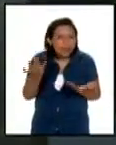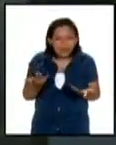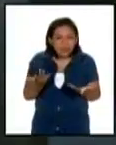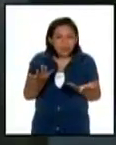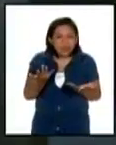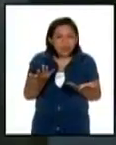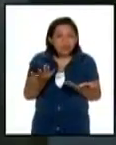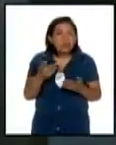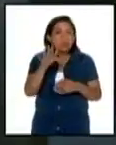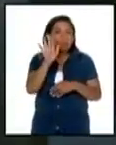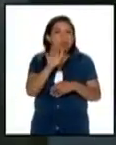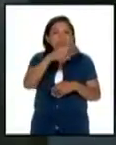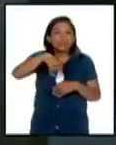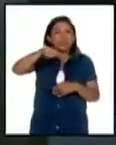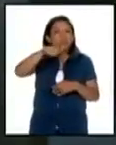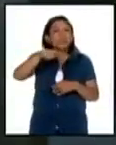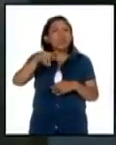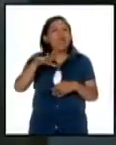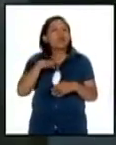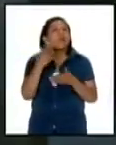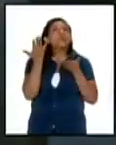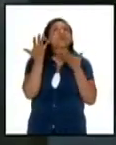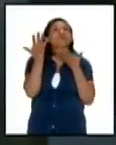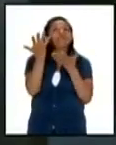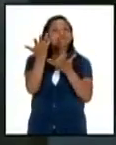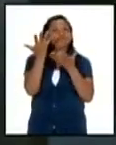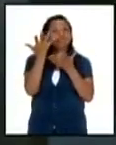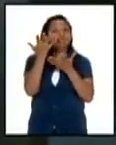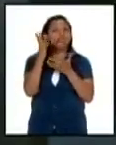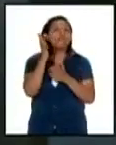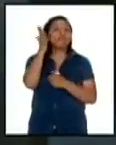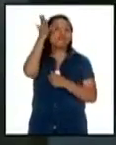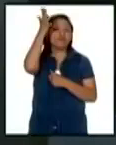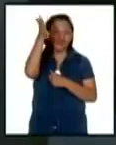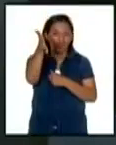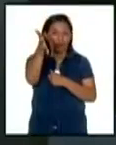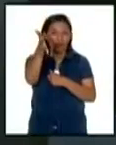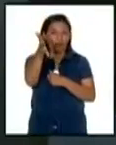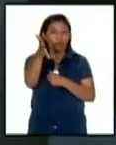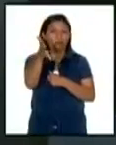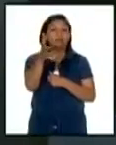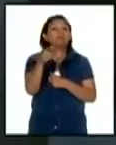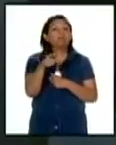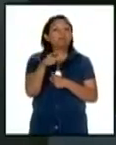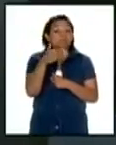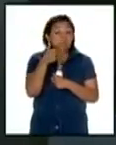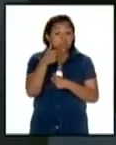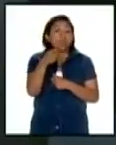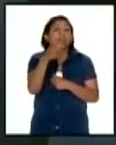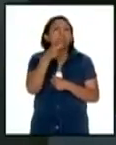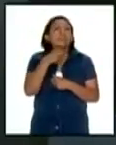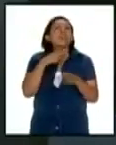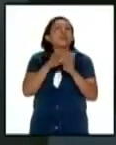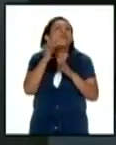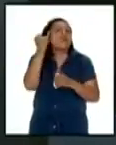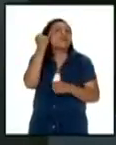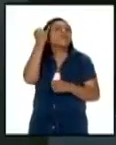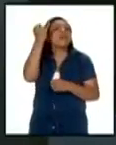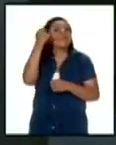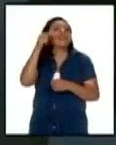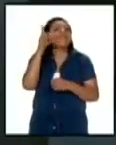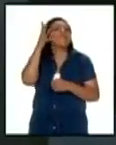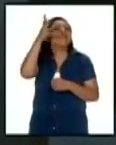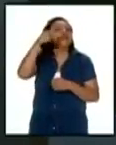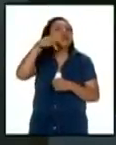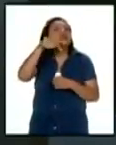parecer, todos ustedes albergan grandes esperanzas en nuestro futuro. Usted también, díganos cómo se imagina el futuro esplendoroso